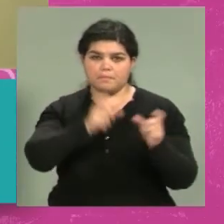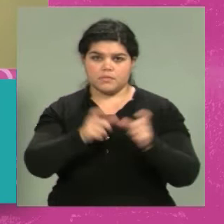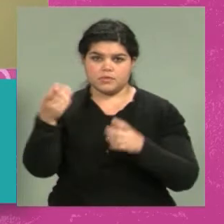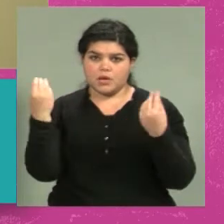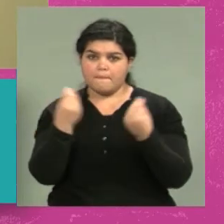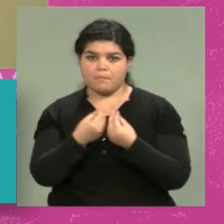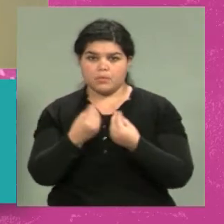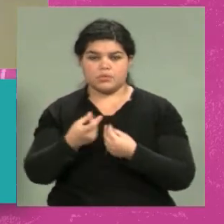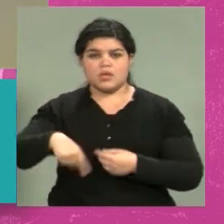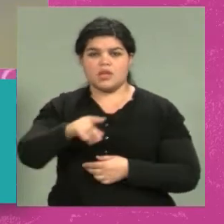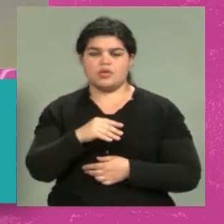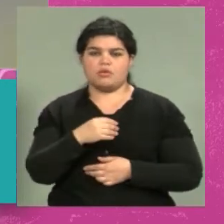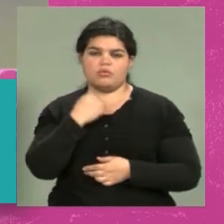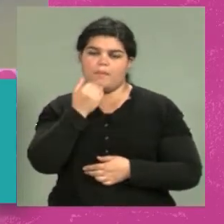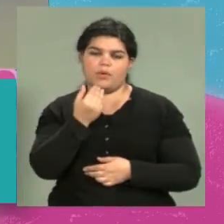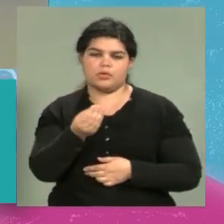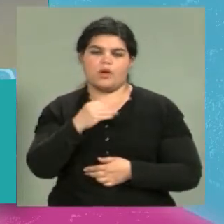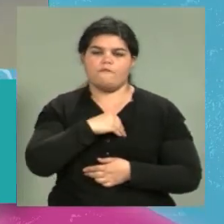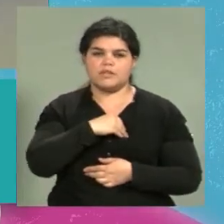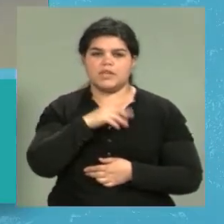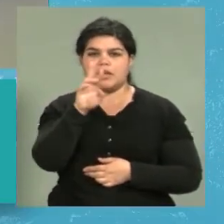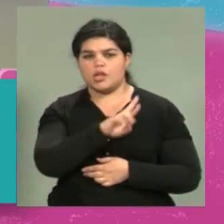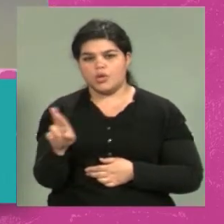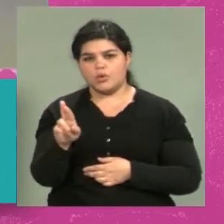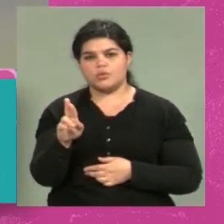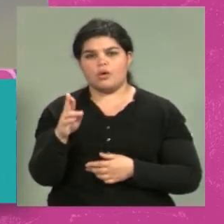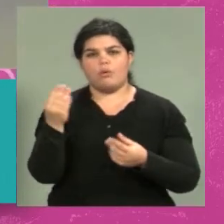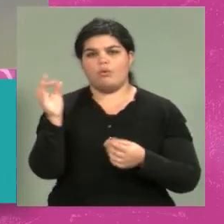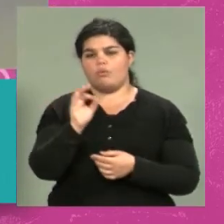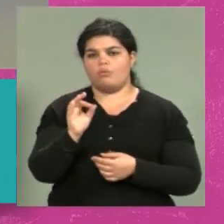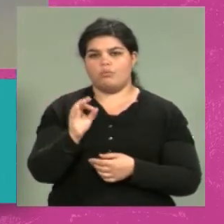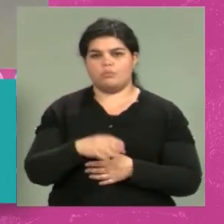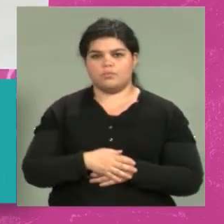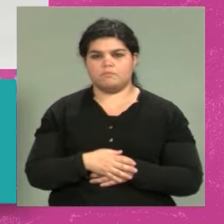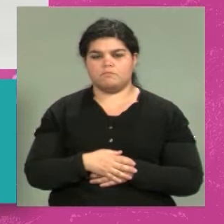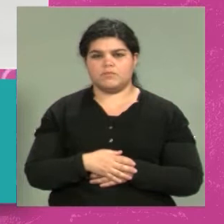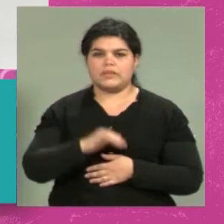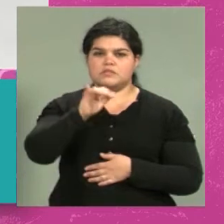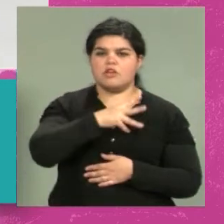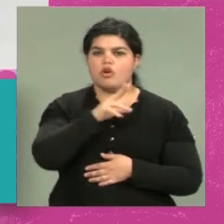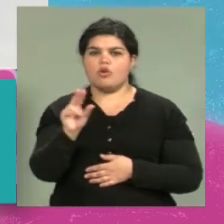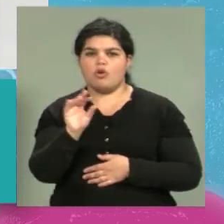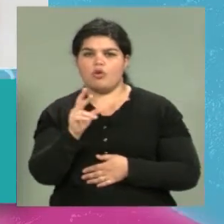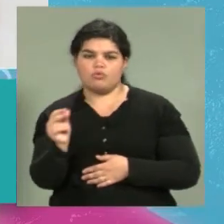de la creencia religiosa, si es dogmática, si son personas que tienen creencia o no, o si tienen otro tipo